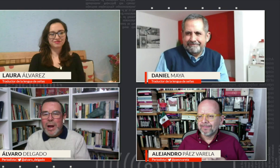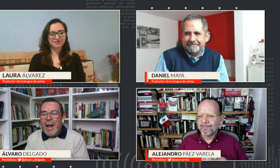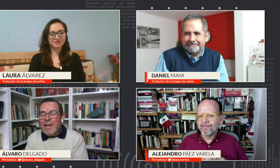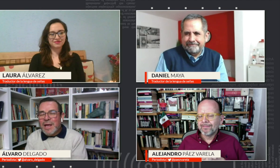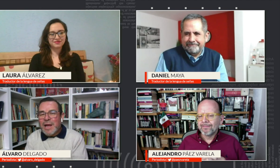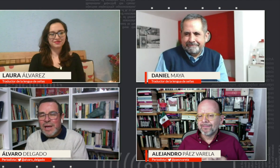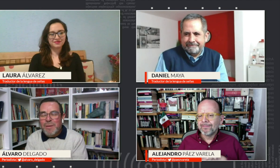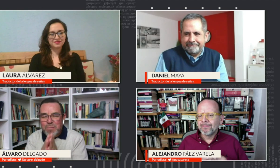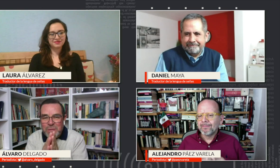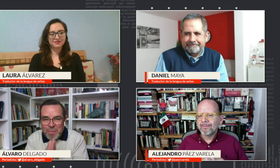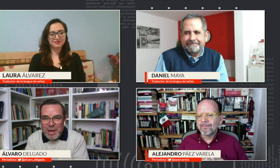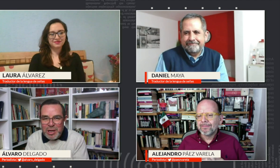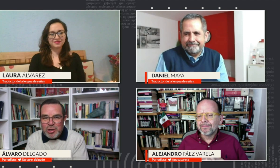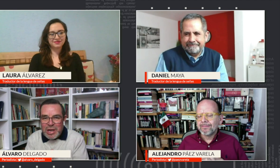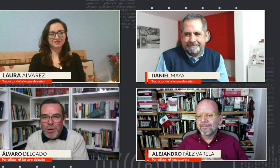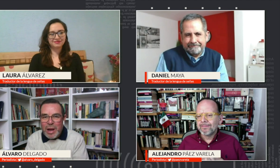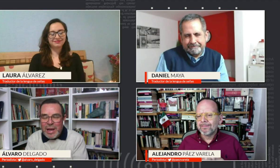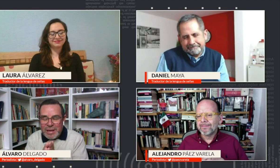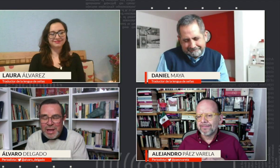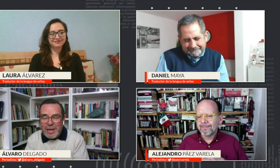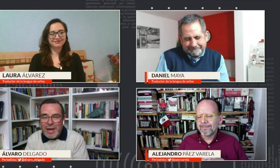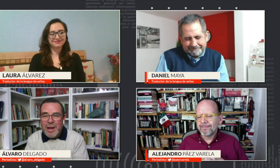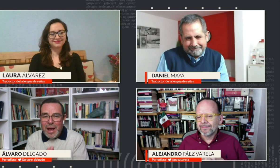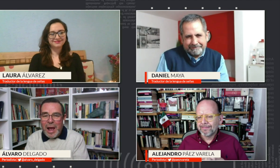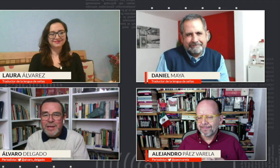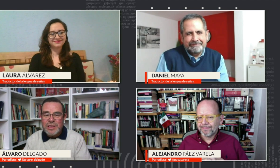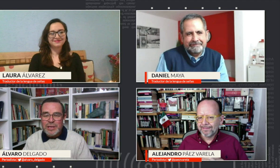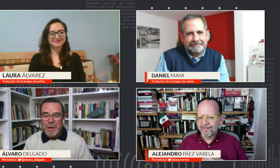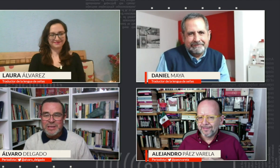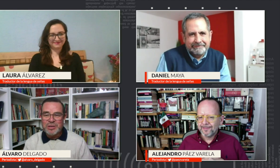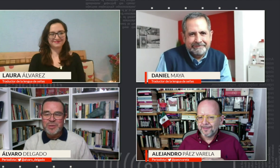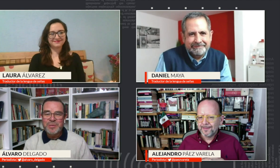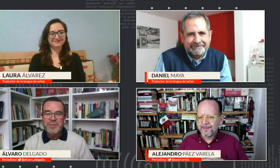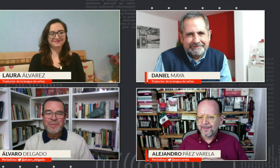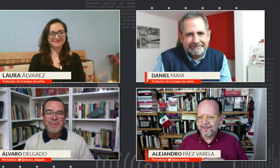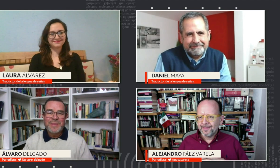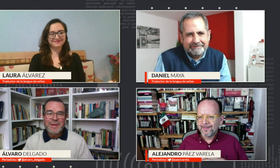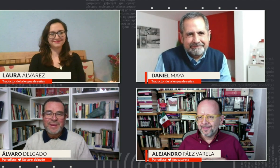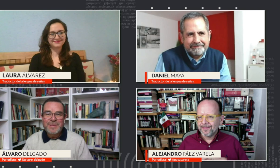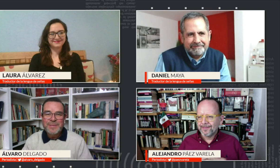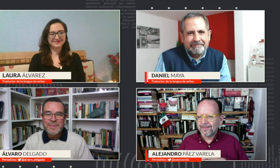a Laura y a Daniel. Bienvenidos, Laura y Daniel, a este espacio.